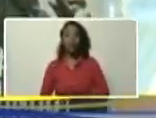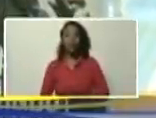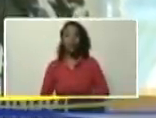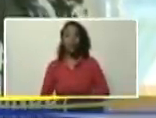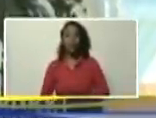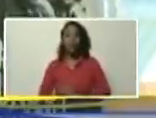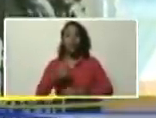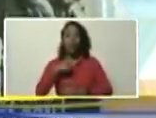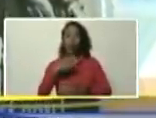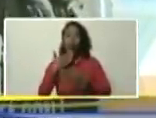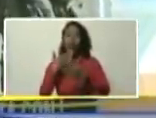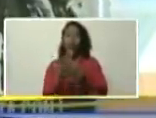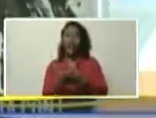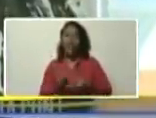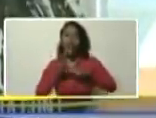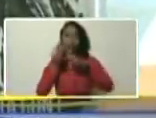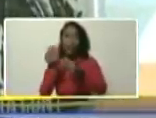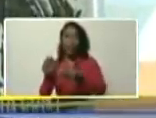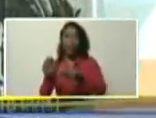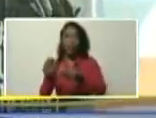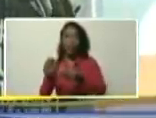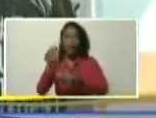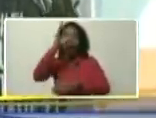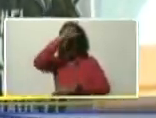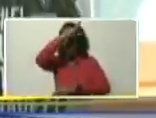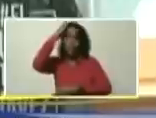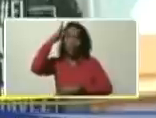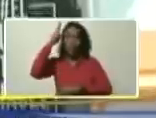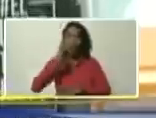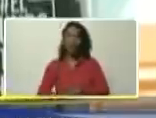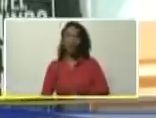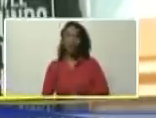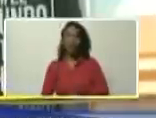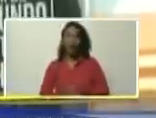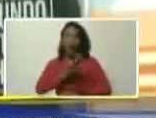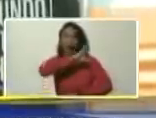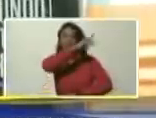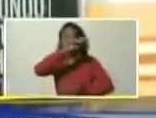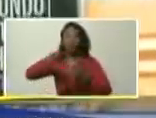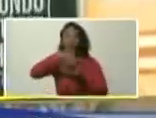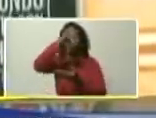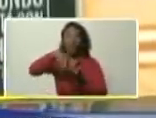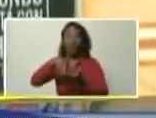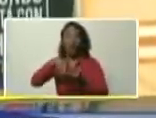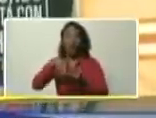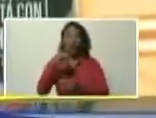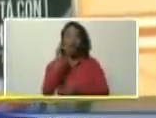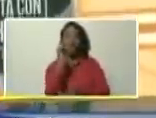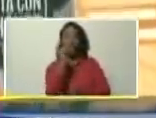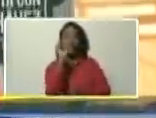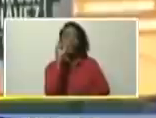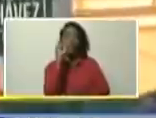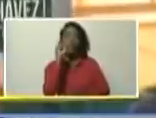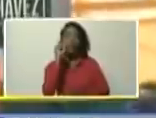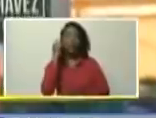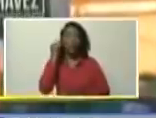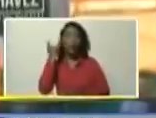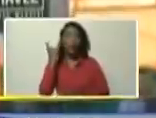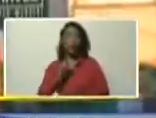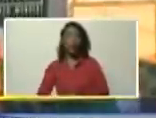Le doy las gracias a Diosdado Cabello, a la Dirección Nacional, a Iris Varela.